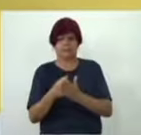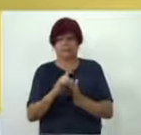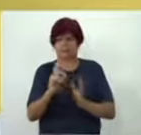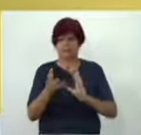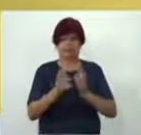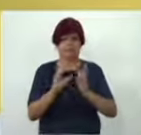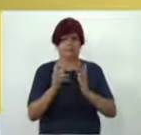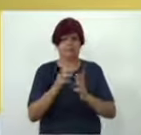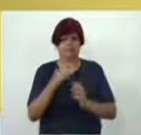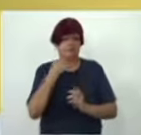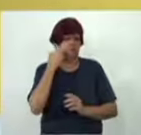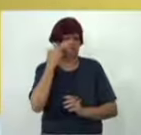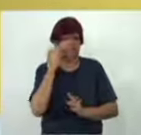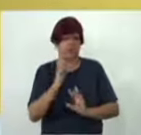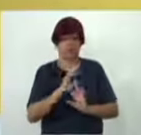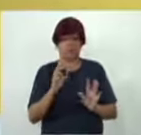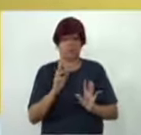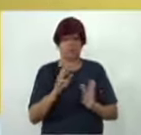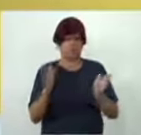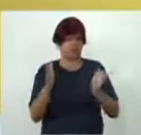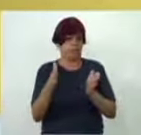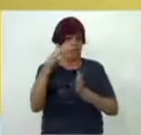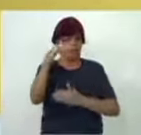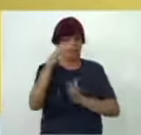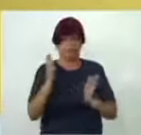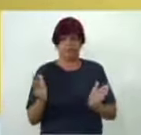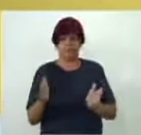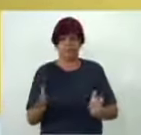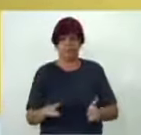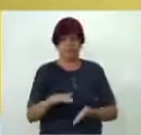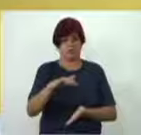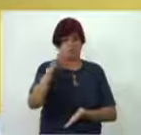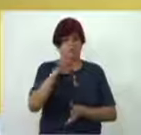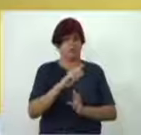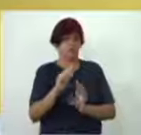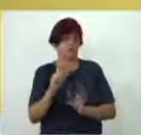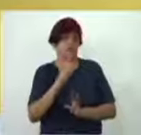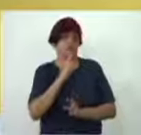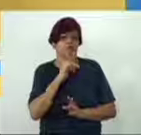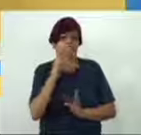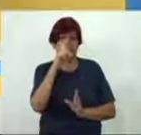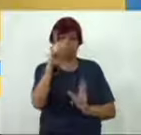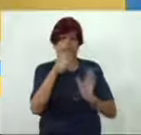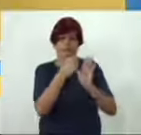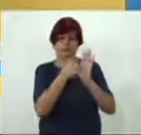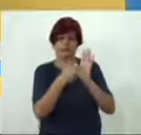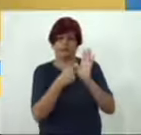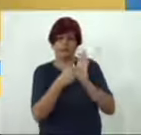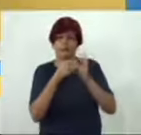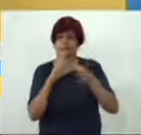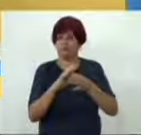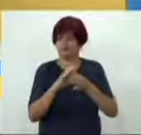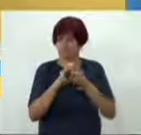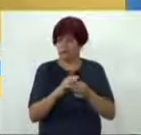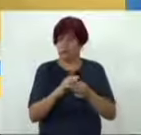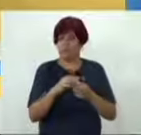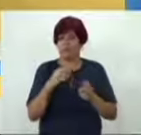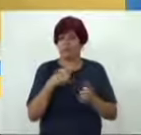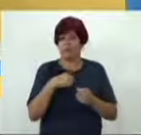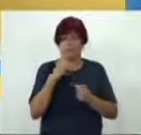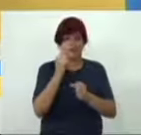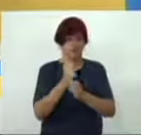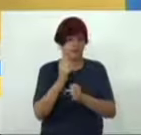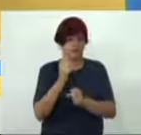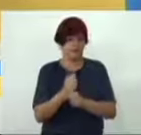forma, ni en el color, ni en el tamaño. Todo eso responde a las características del grupo con el que yo voy a